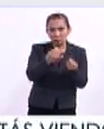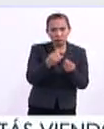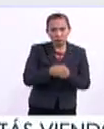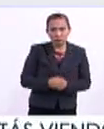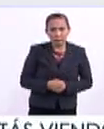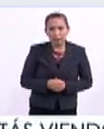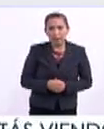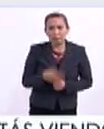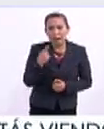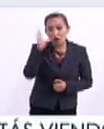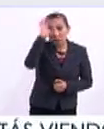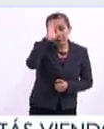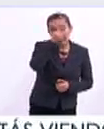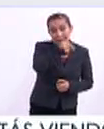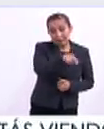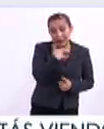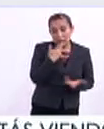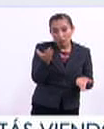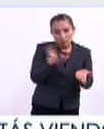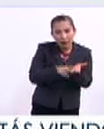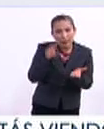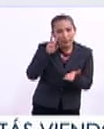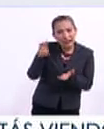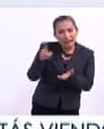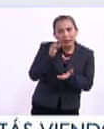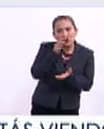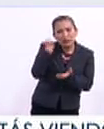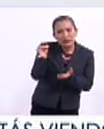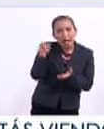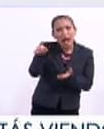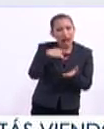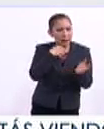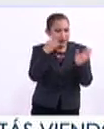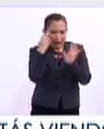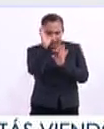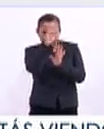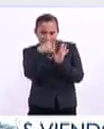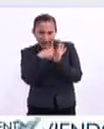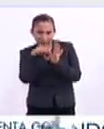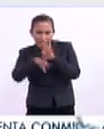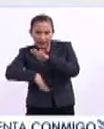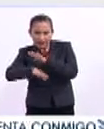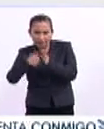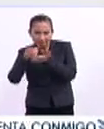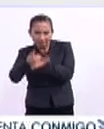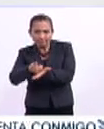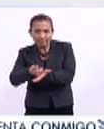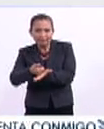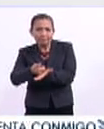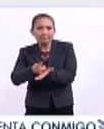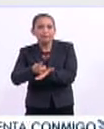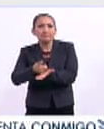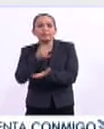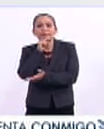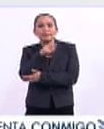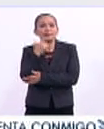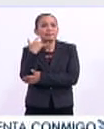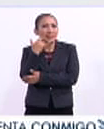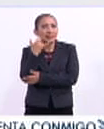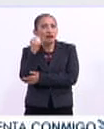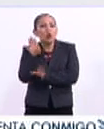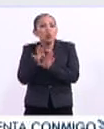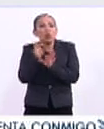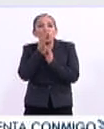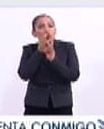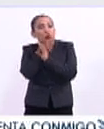bueno, en materia de ciencia, estar validando, estar publicando cosas que tengan sentido, ¿no? Sí, y intentando además hacer una